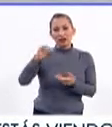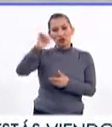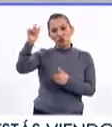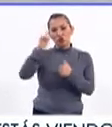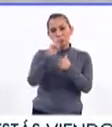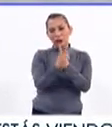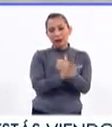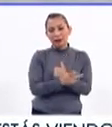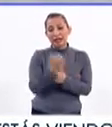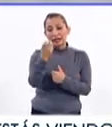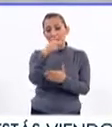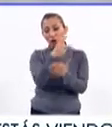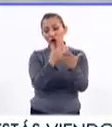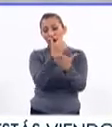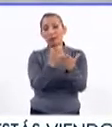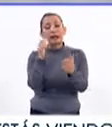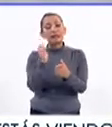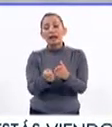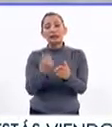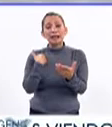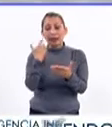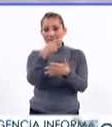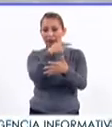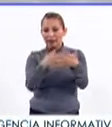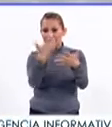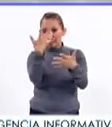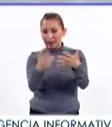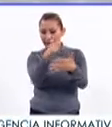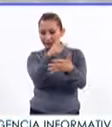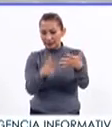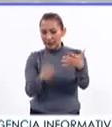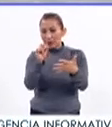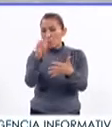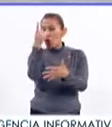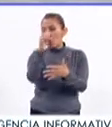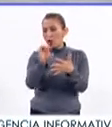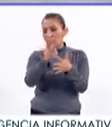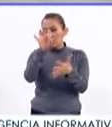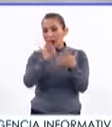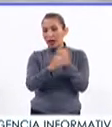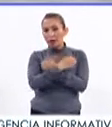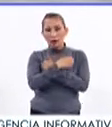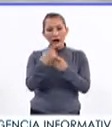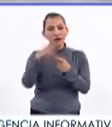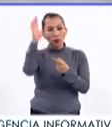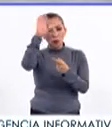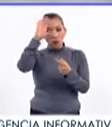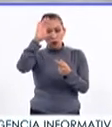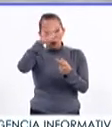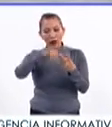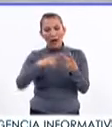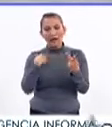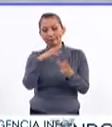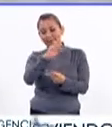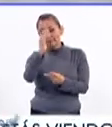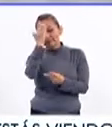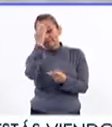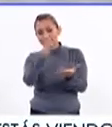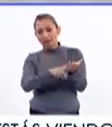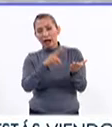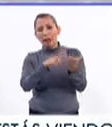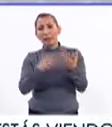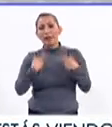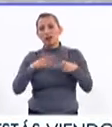extranjero. Este programa consiste en 10 puntos, de los cuales destaca la educación, la cultura y el reconocimiento